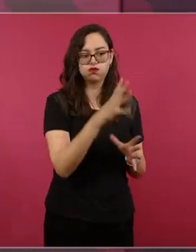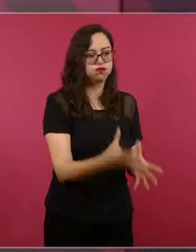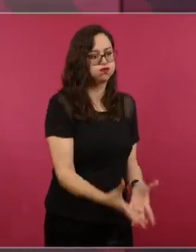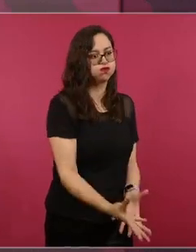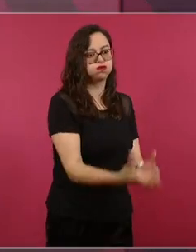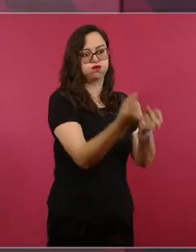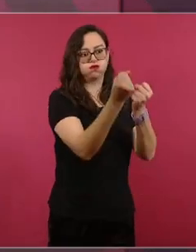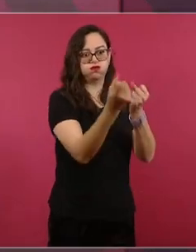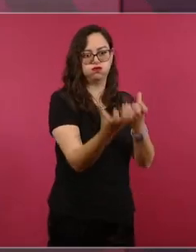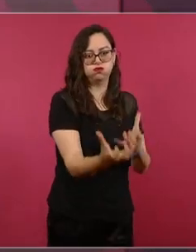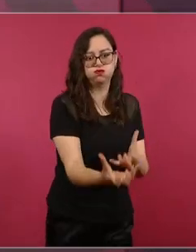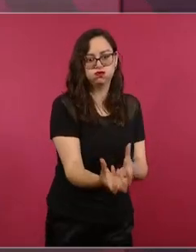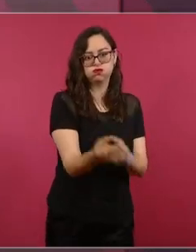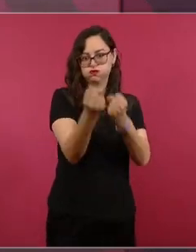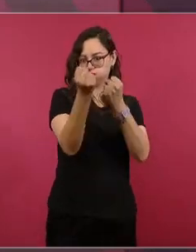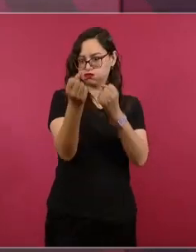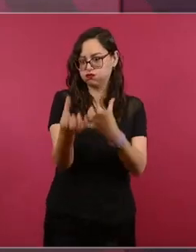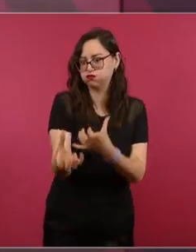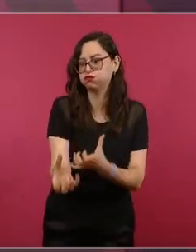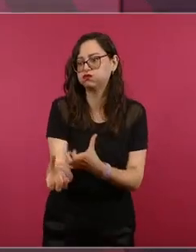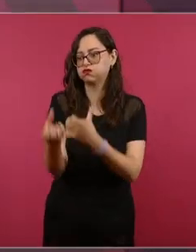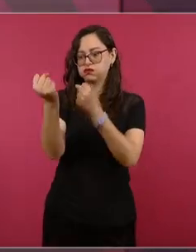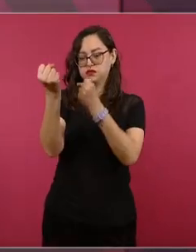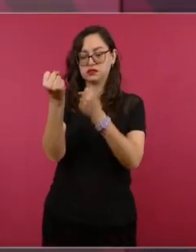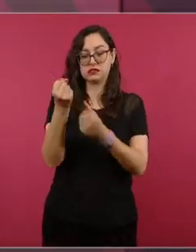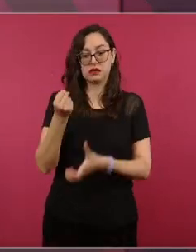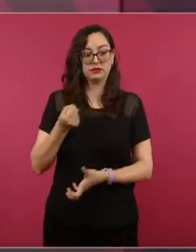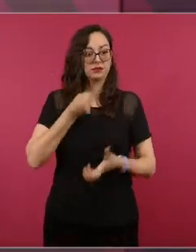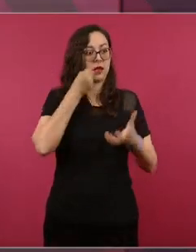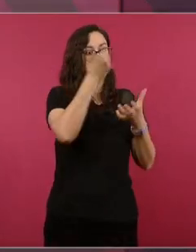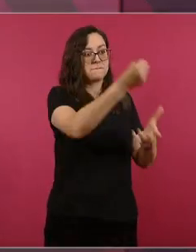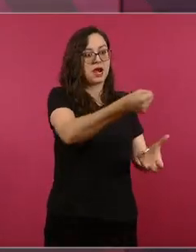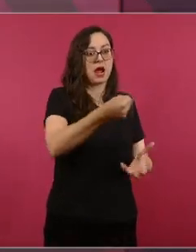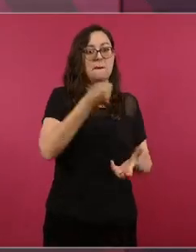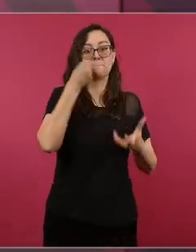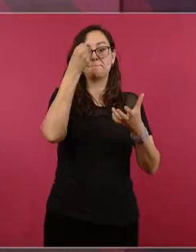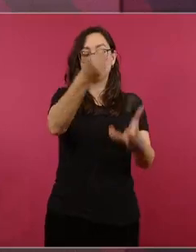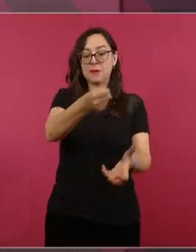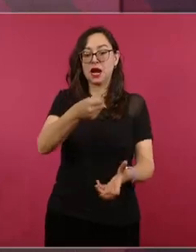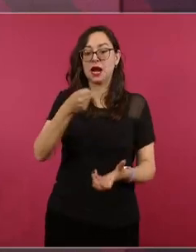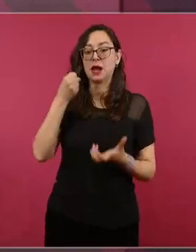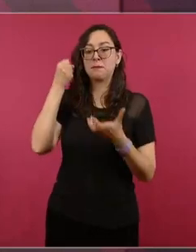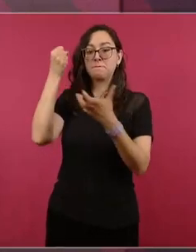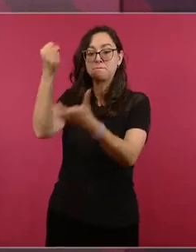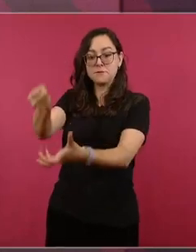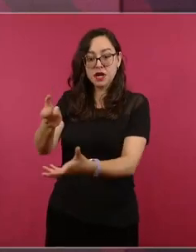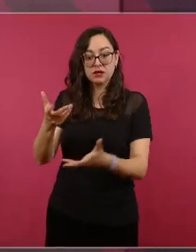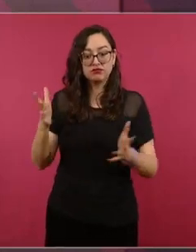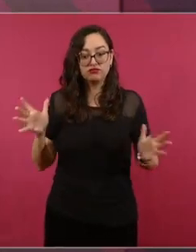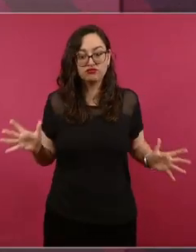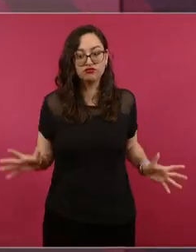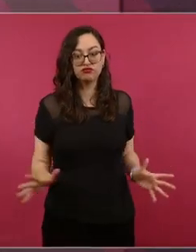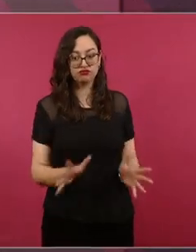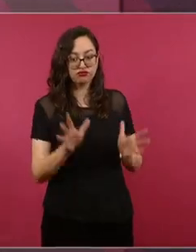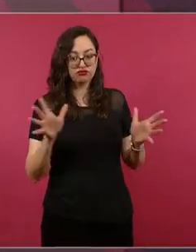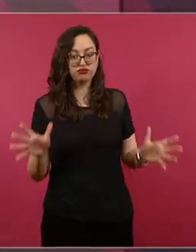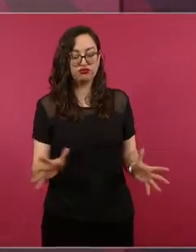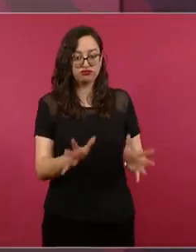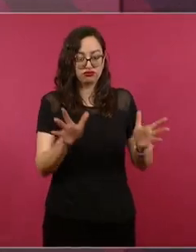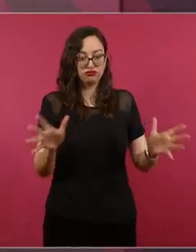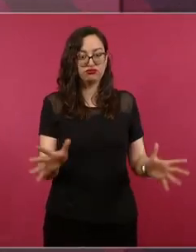para cambiar plantas, darles mantenimiento y levantarlas de